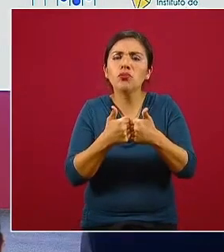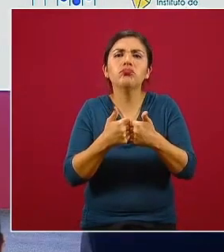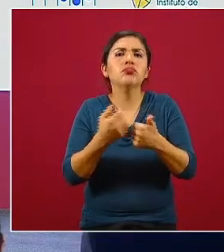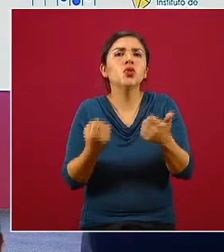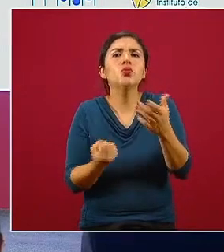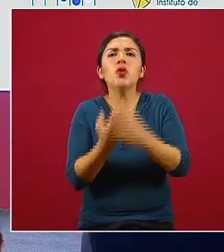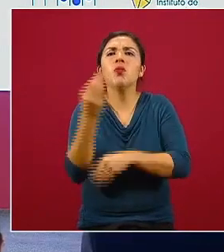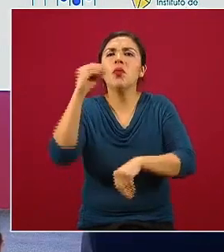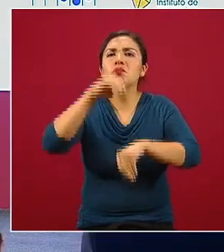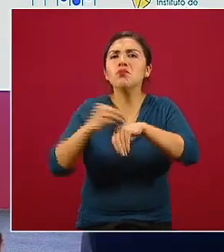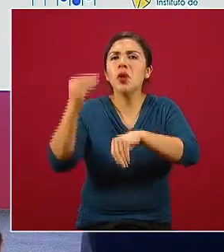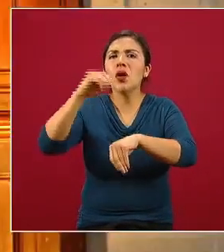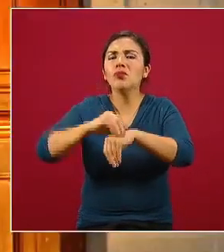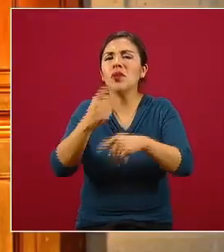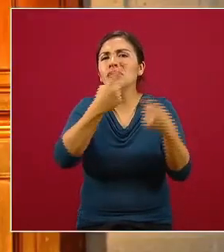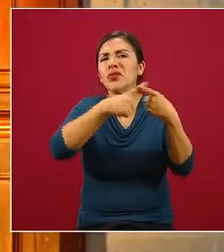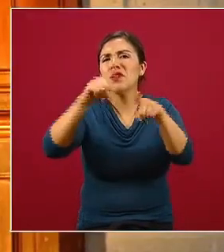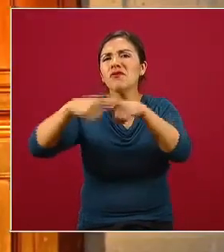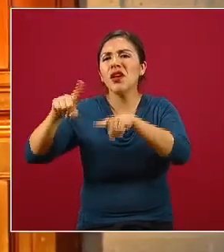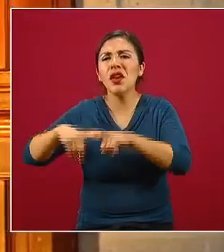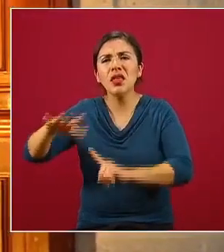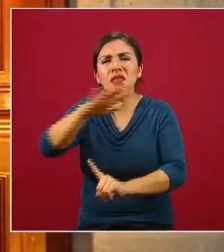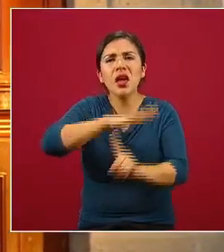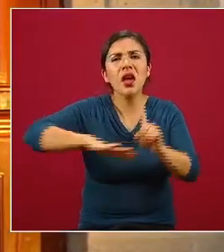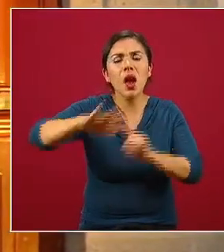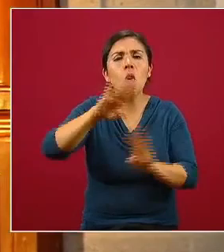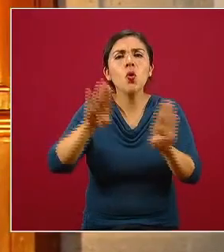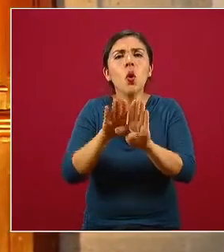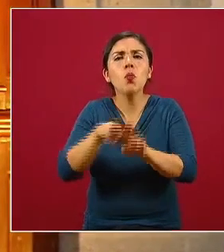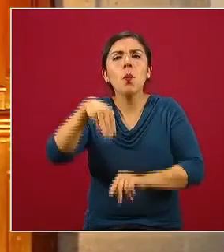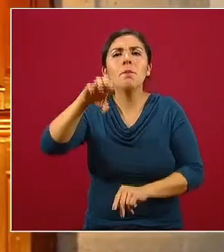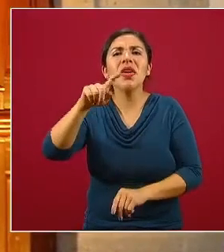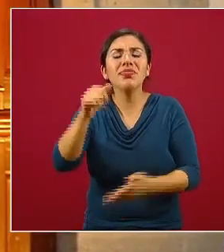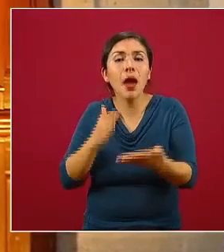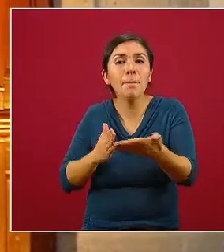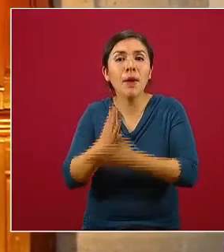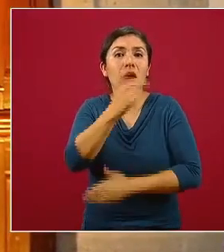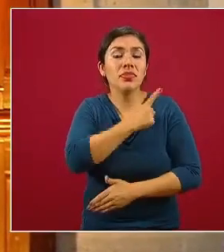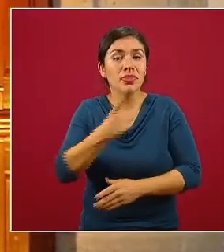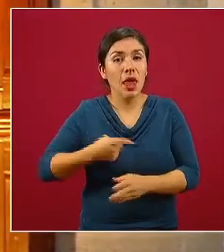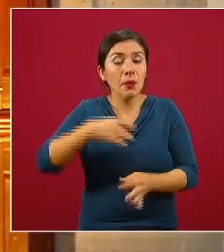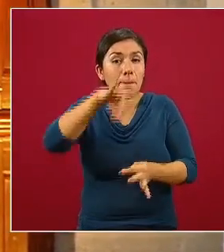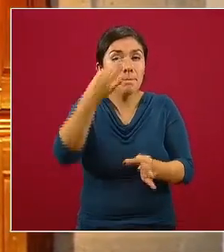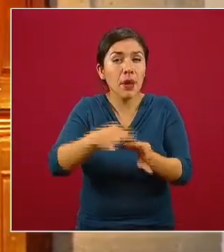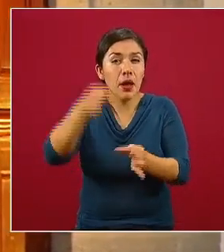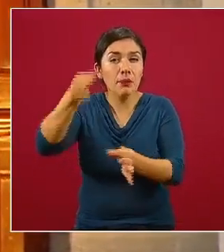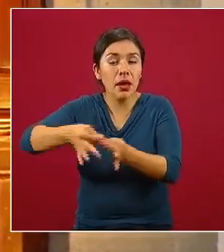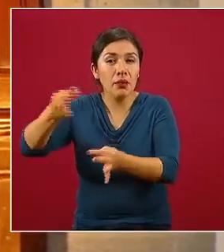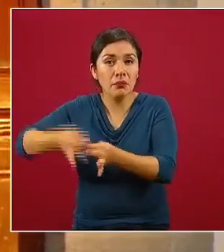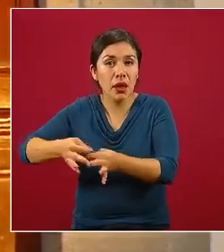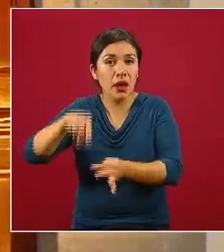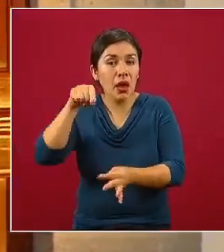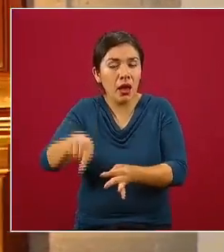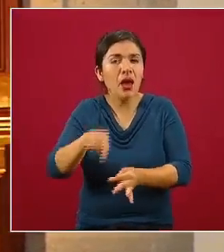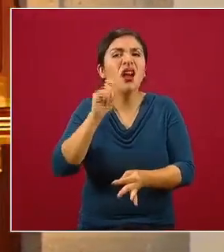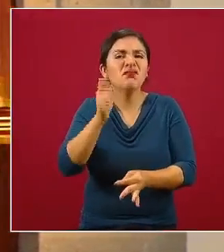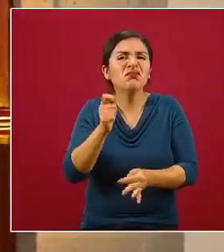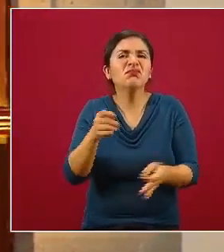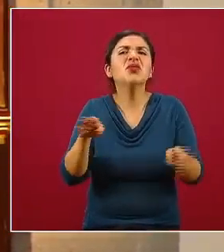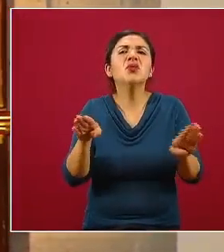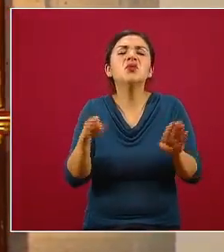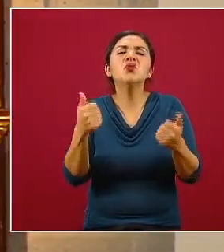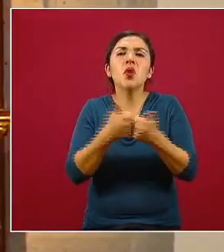incidente en torno a ciertas metas que se tienen que ir cumpliendo con